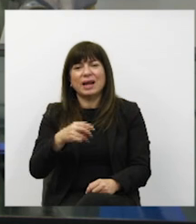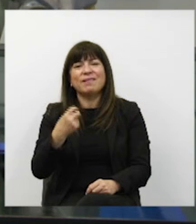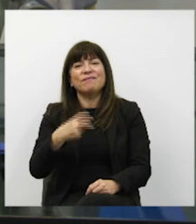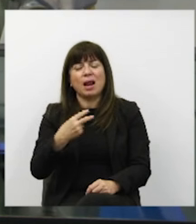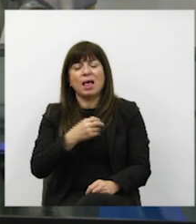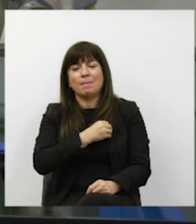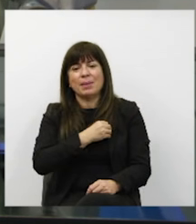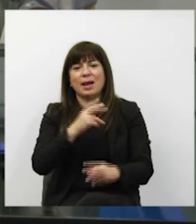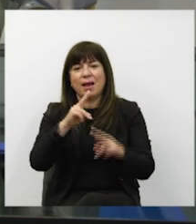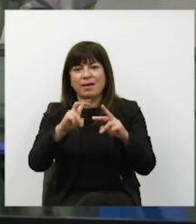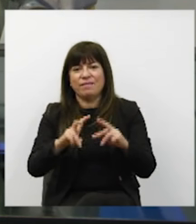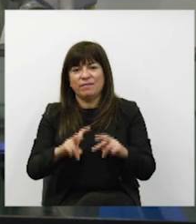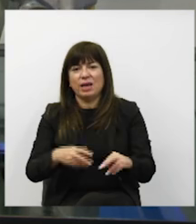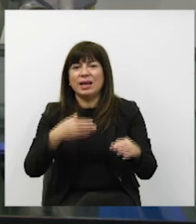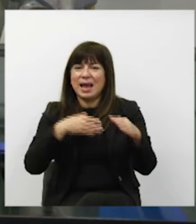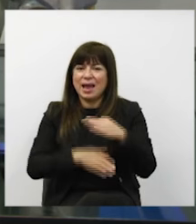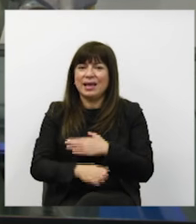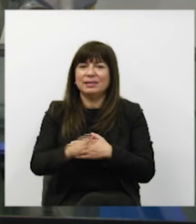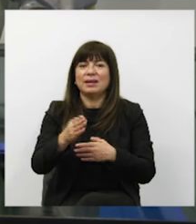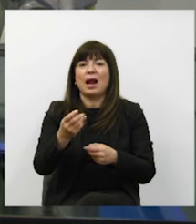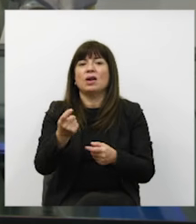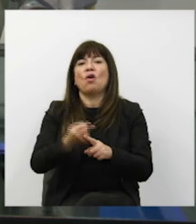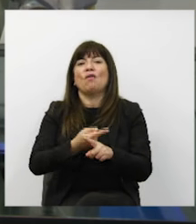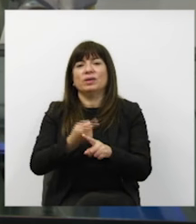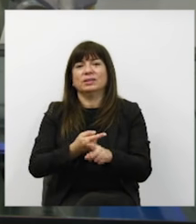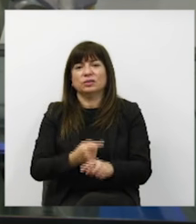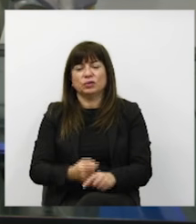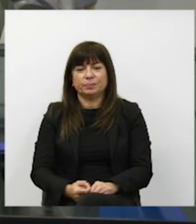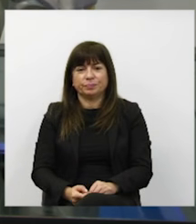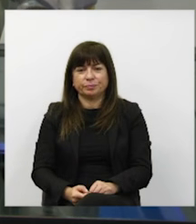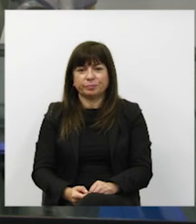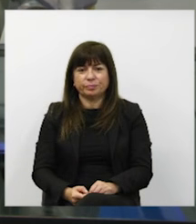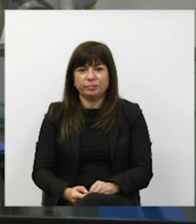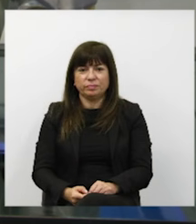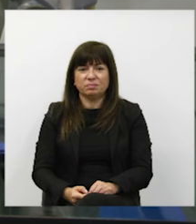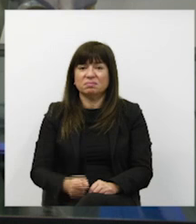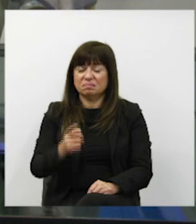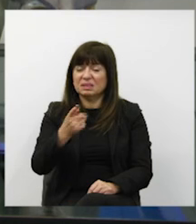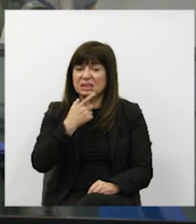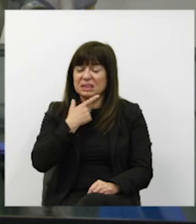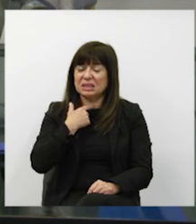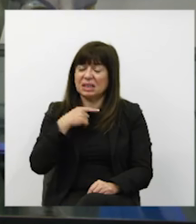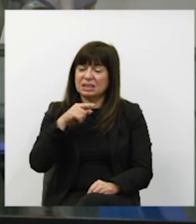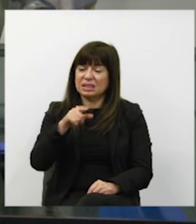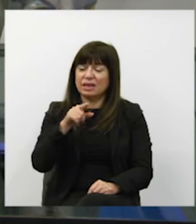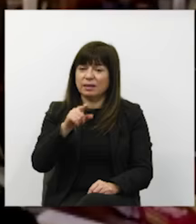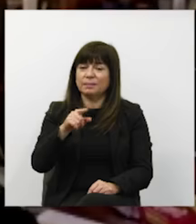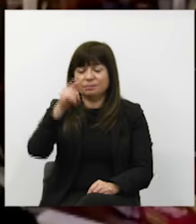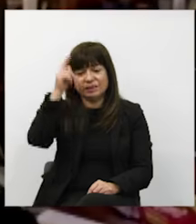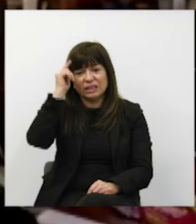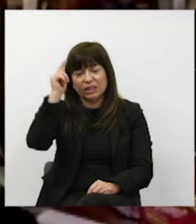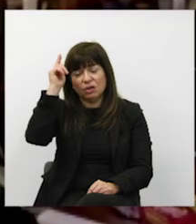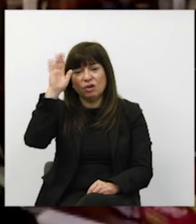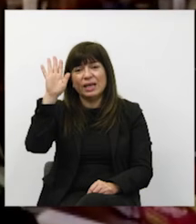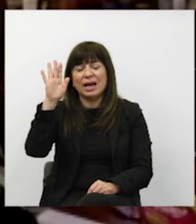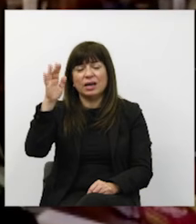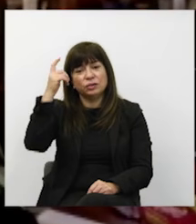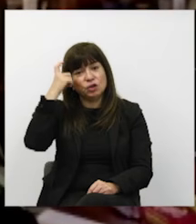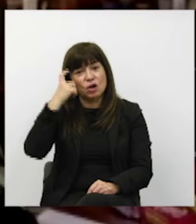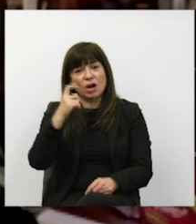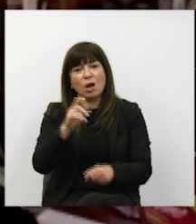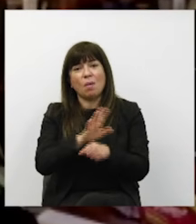pena investigar, por lo menos entrar en la conversación. Mira, es interesante esas dos ideas concretas. De hecho, yo creo que